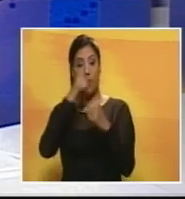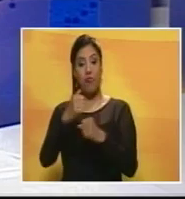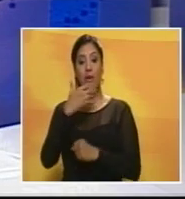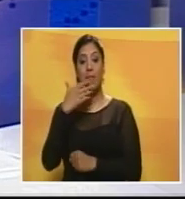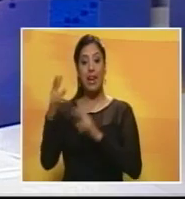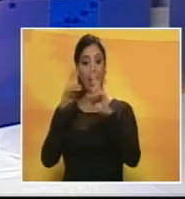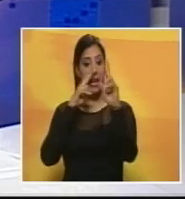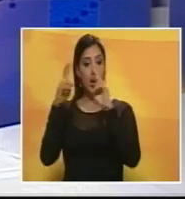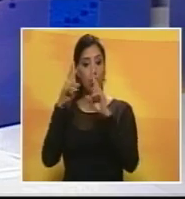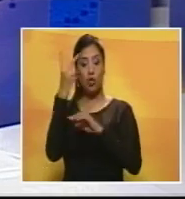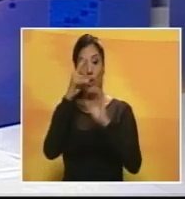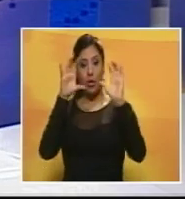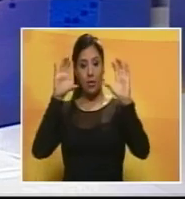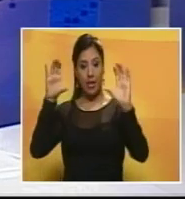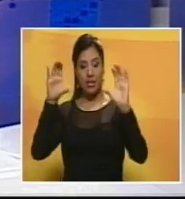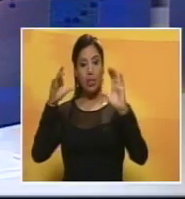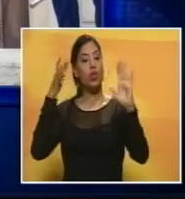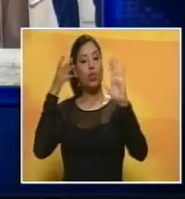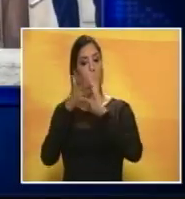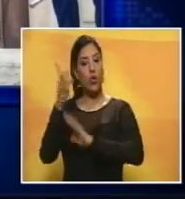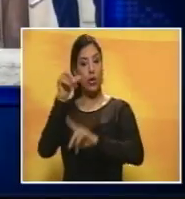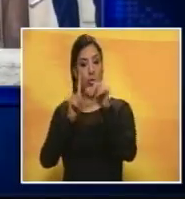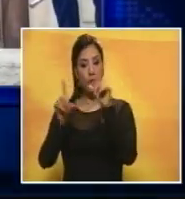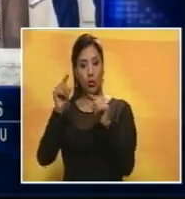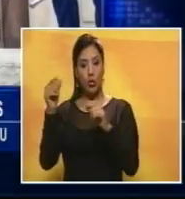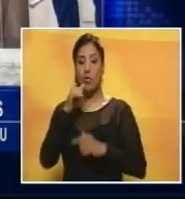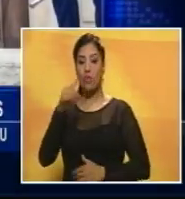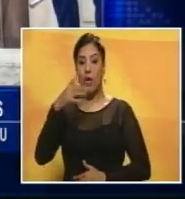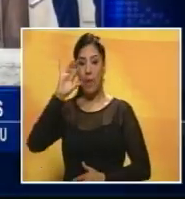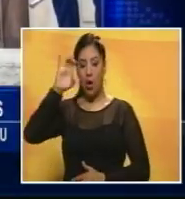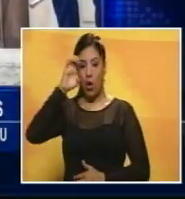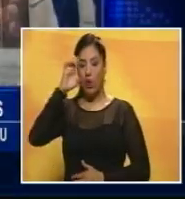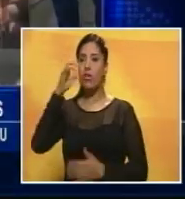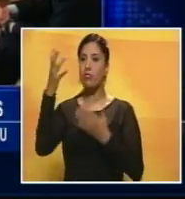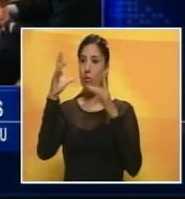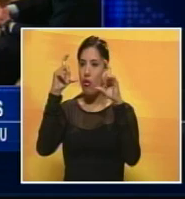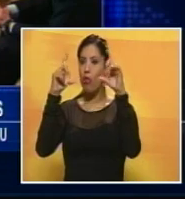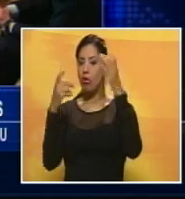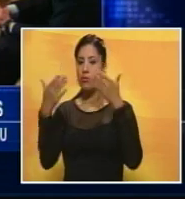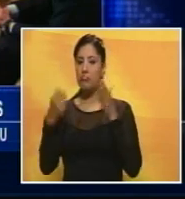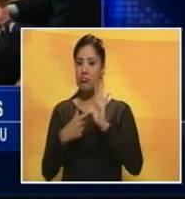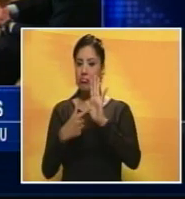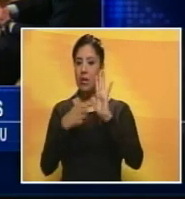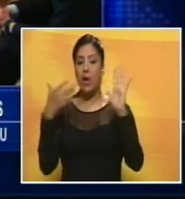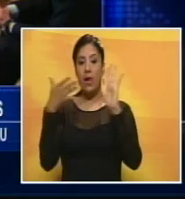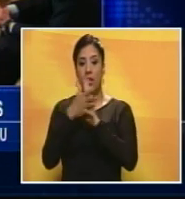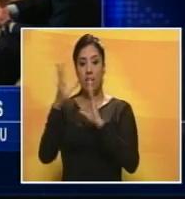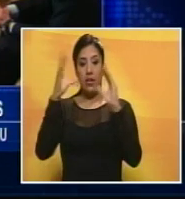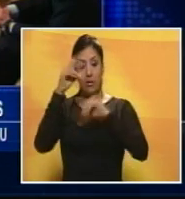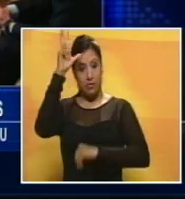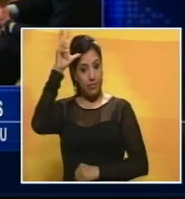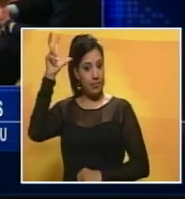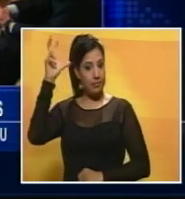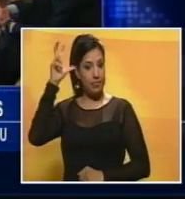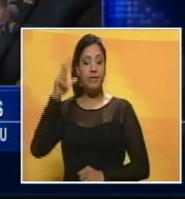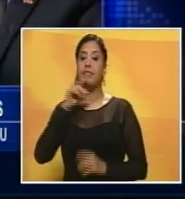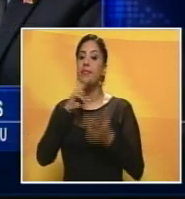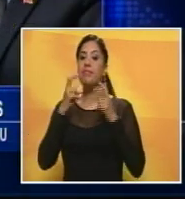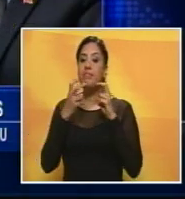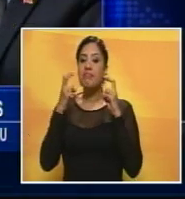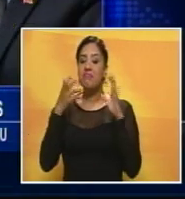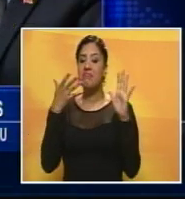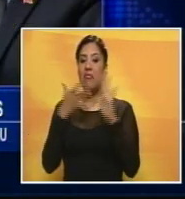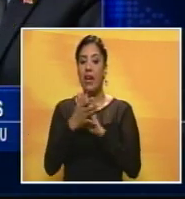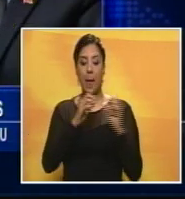fortalecer la relación entre ambas naciones. A través de su cuenta en Twitter, Arreaza compartió varias fotografías del encuentro de los cancilleres, donde trataron